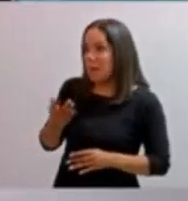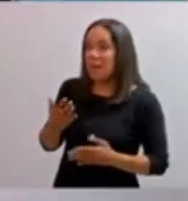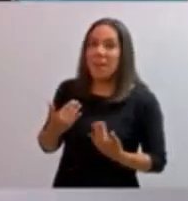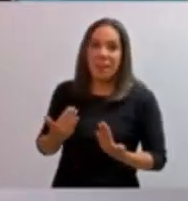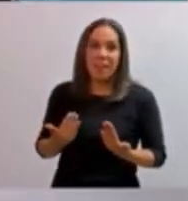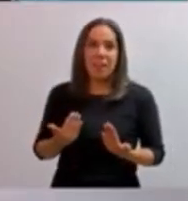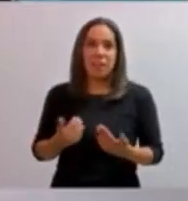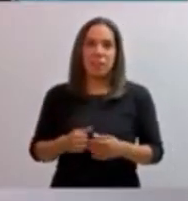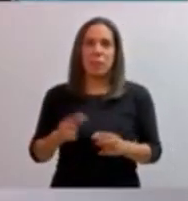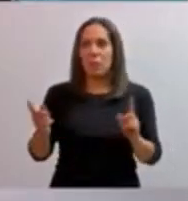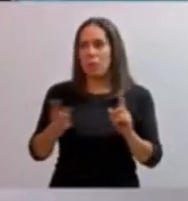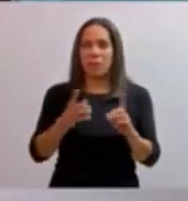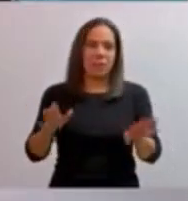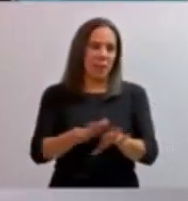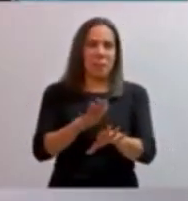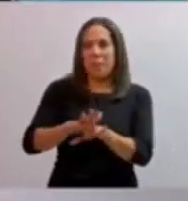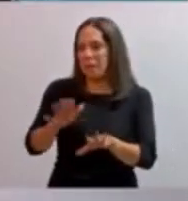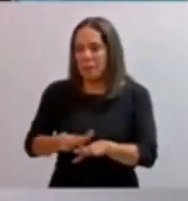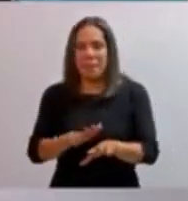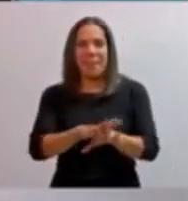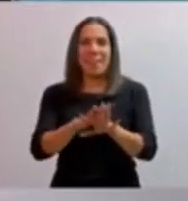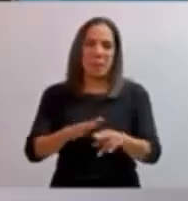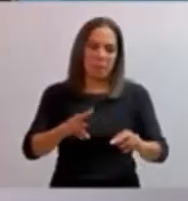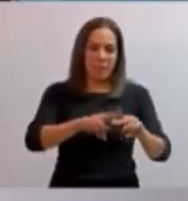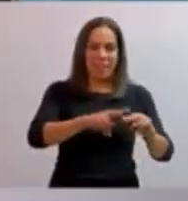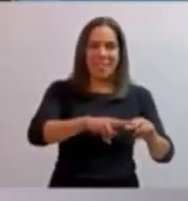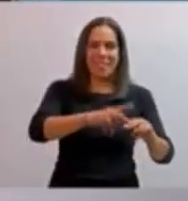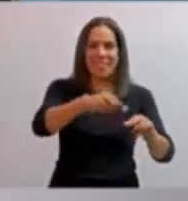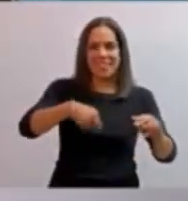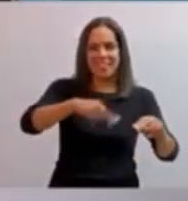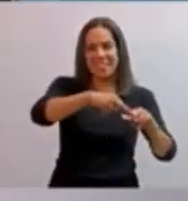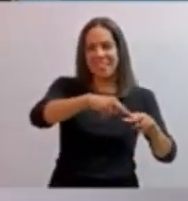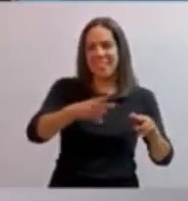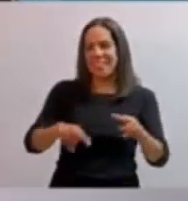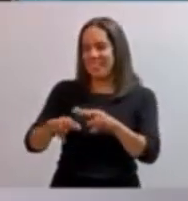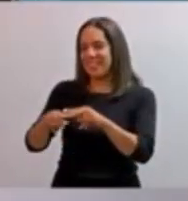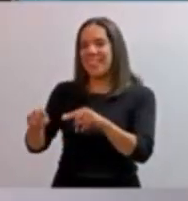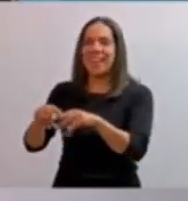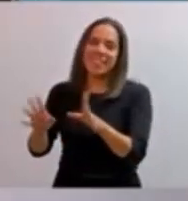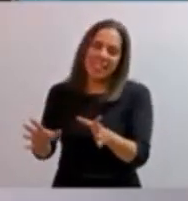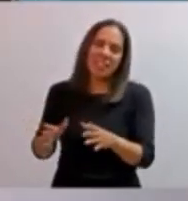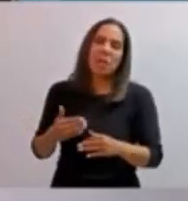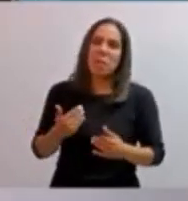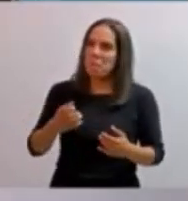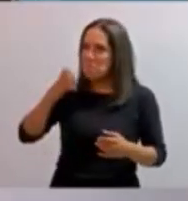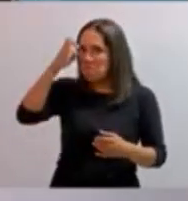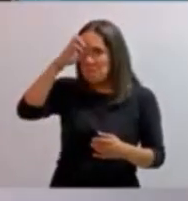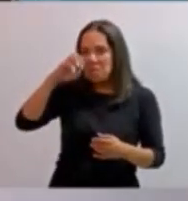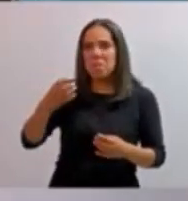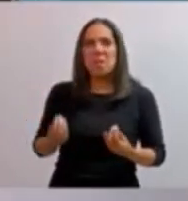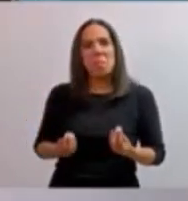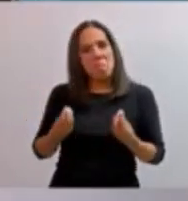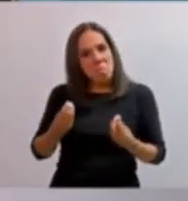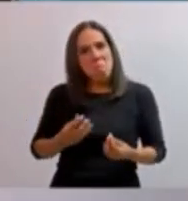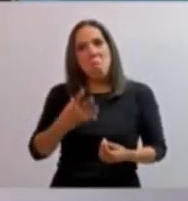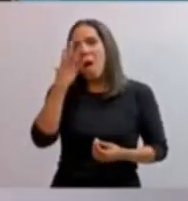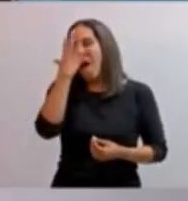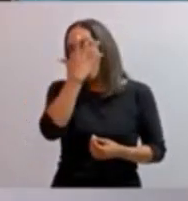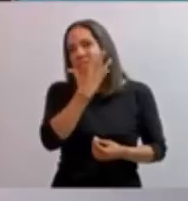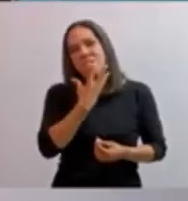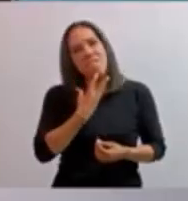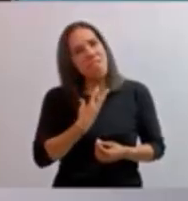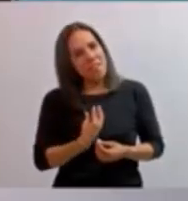de interlocutor, ya querían seguir platicando con la otra y luego se pasaron a la siguiente. Fue una experiencia muy agradable